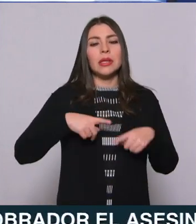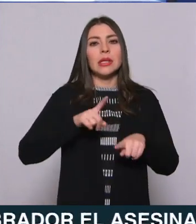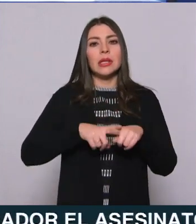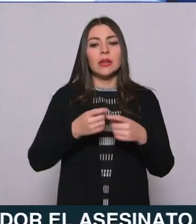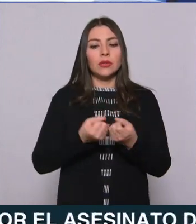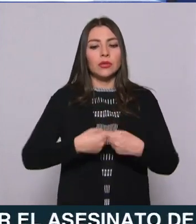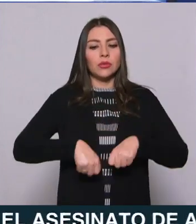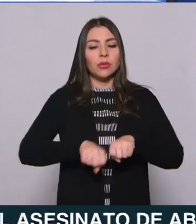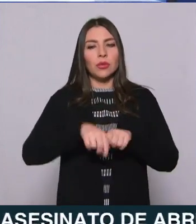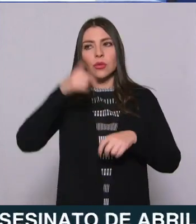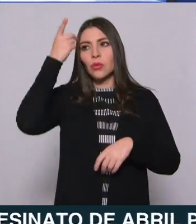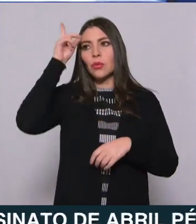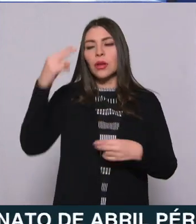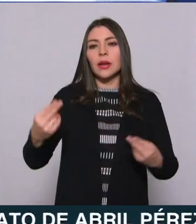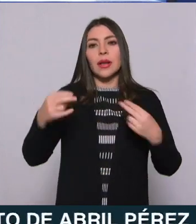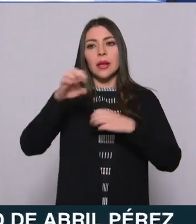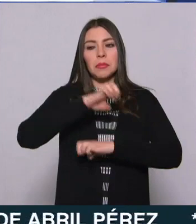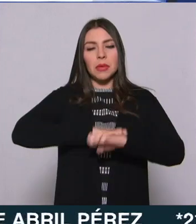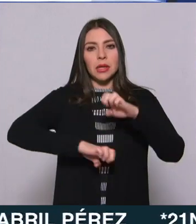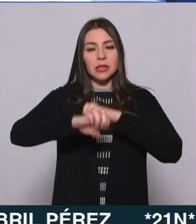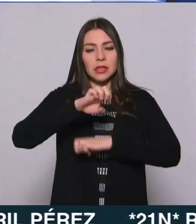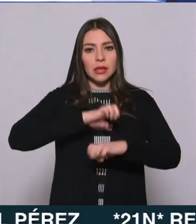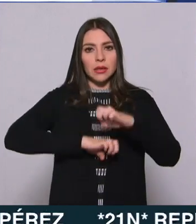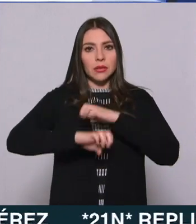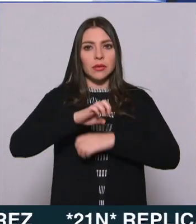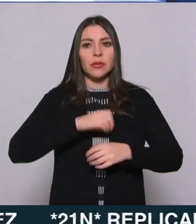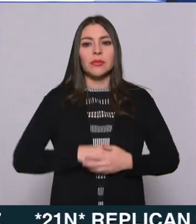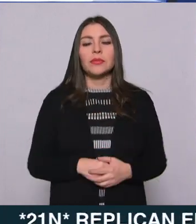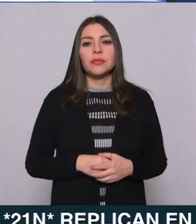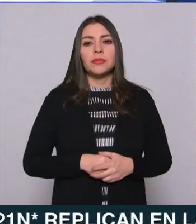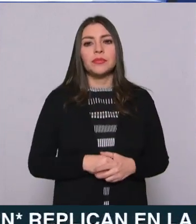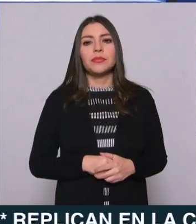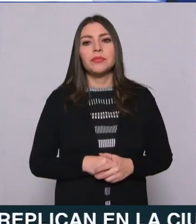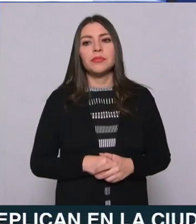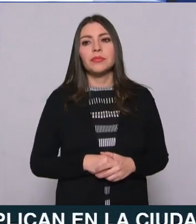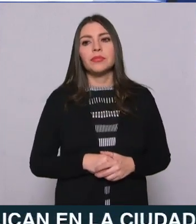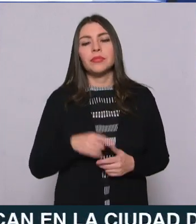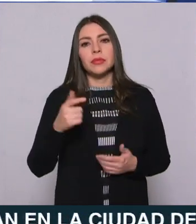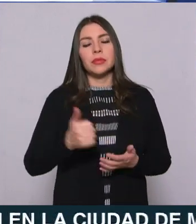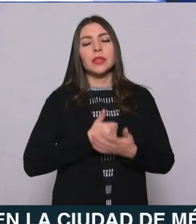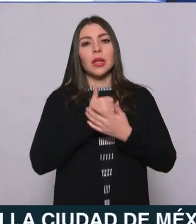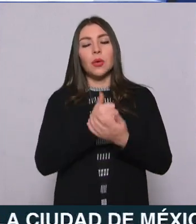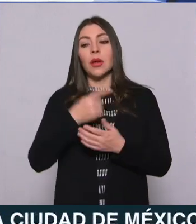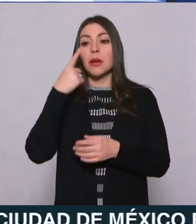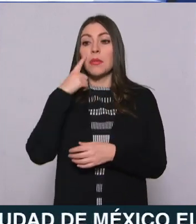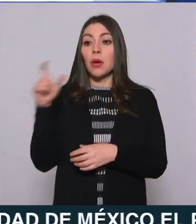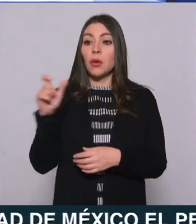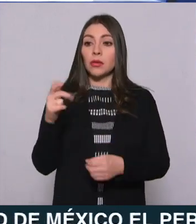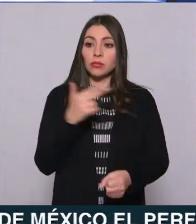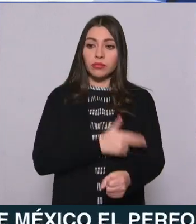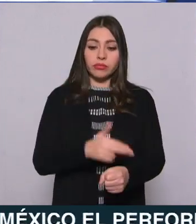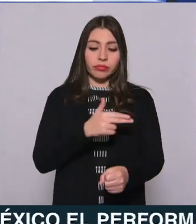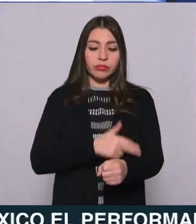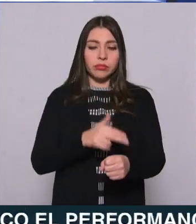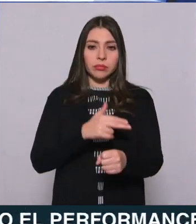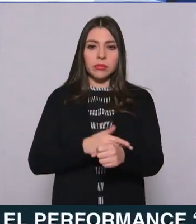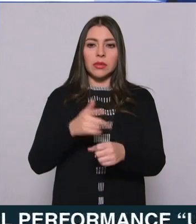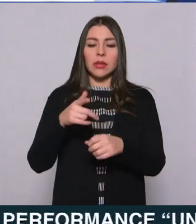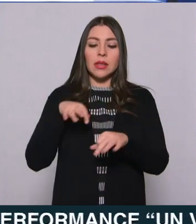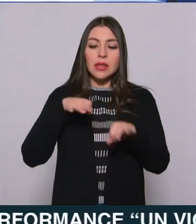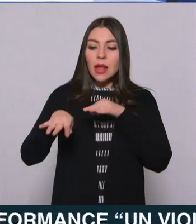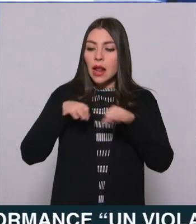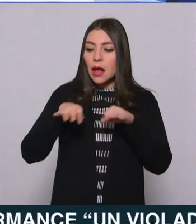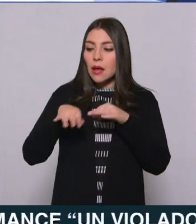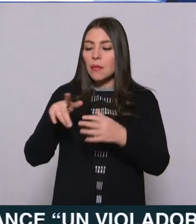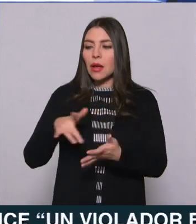son empresarios que los permiten que participen en sus procesos productivos. El Estado